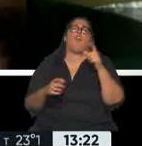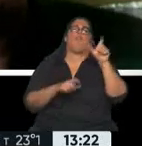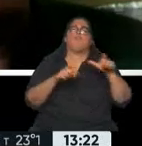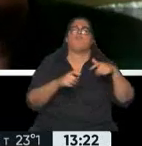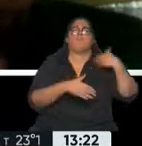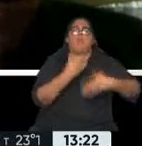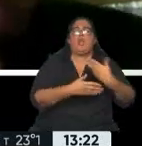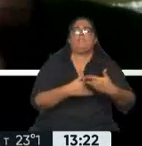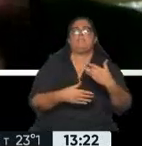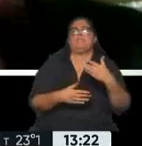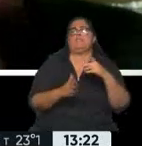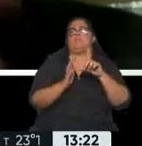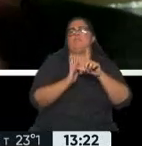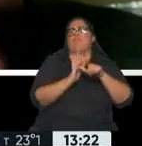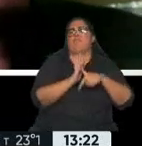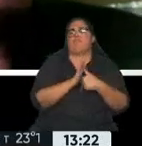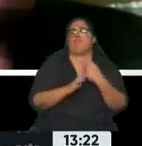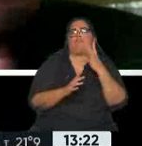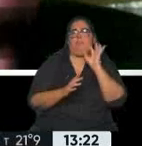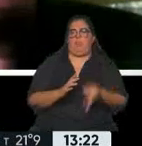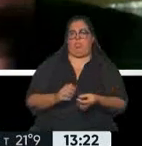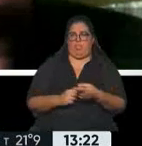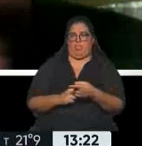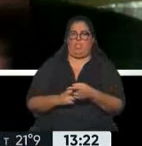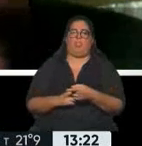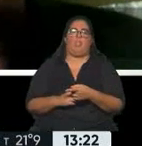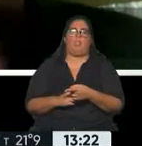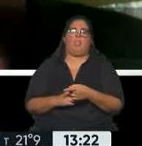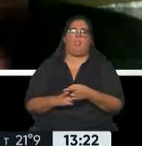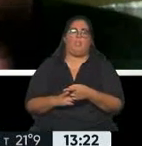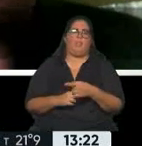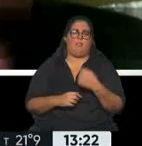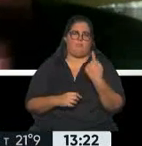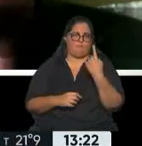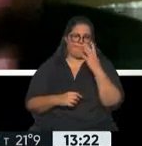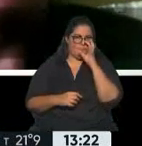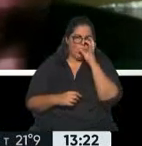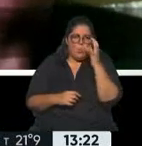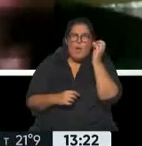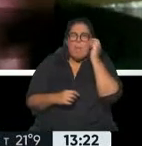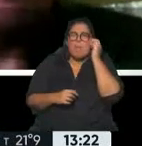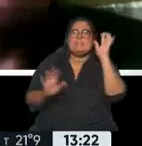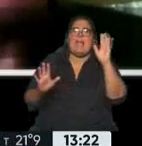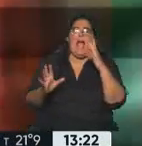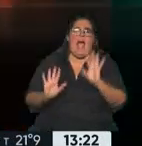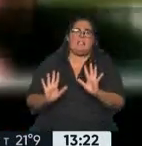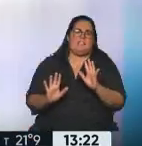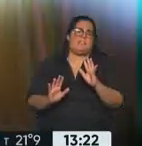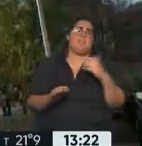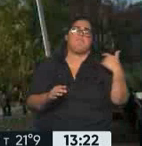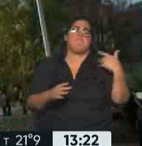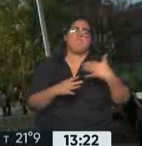for a very long time. I never thought that was really going to happen, at least in the next 10 years or so.